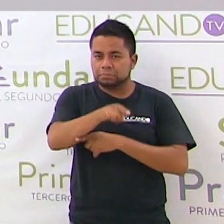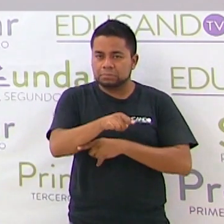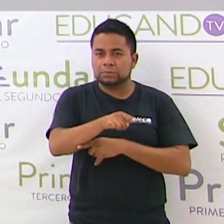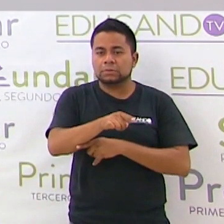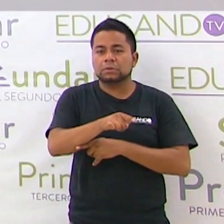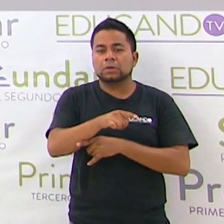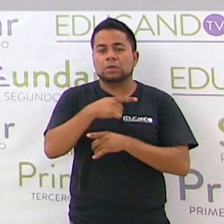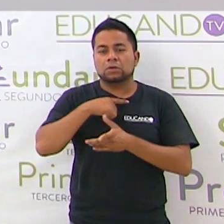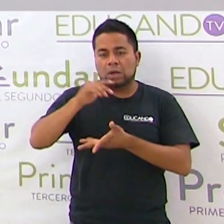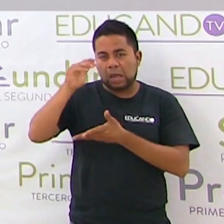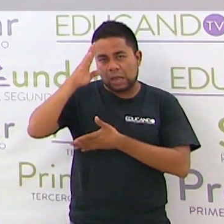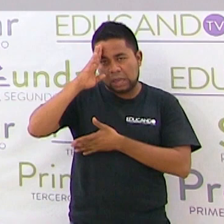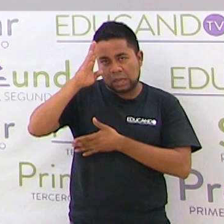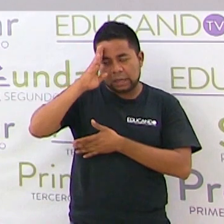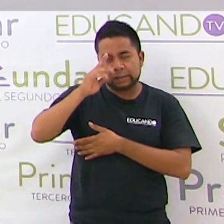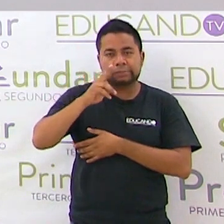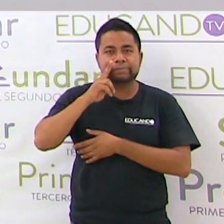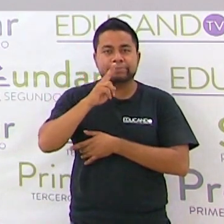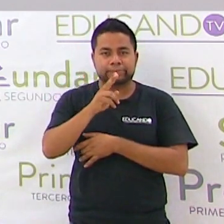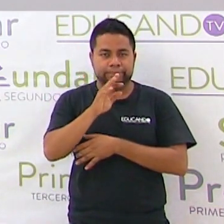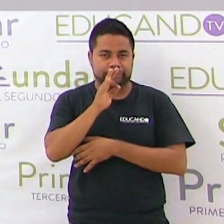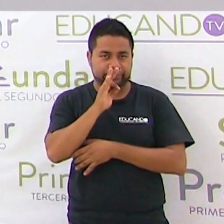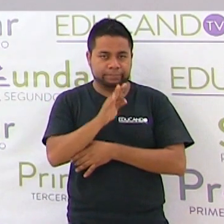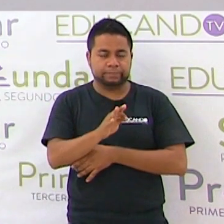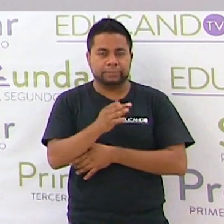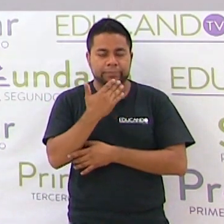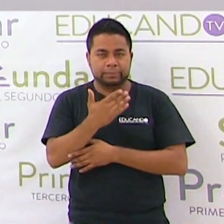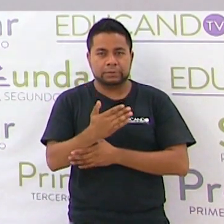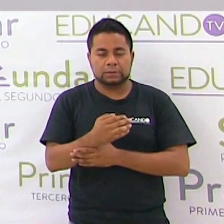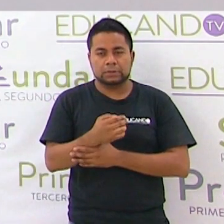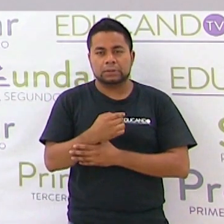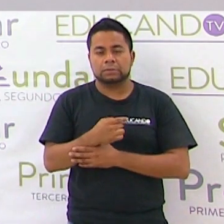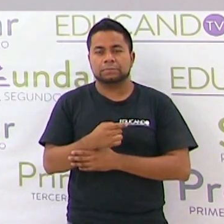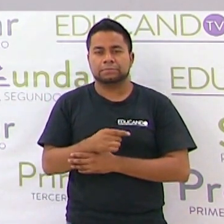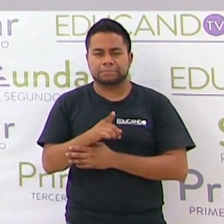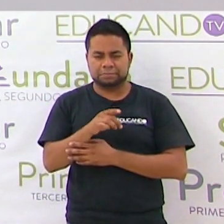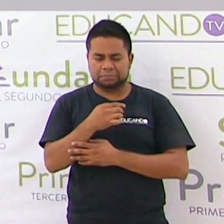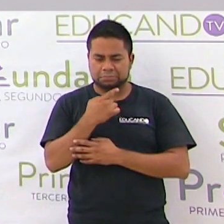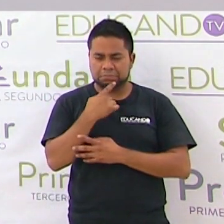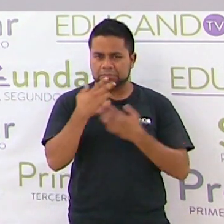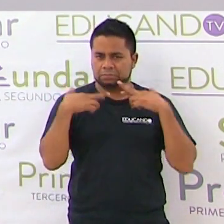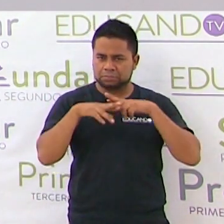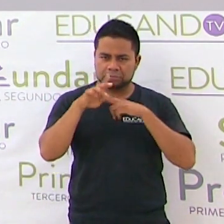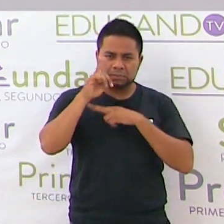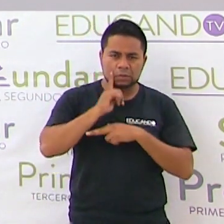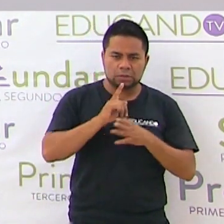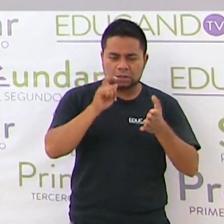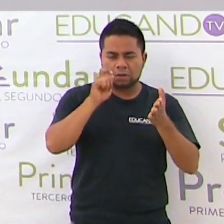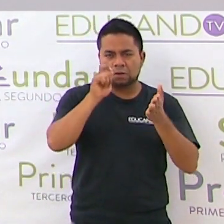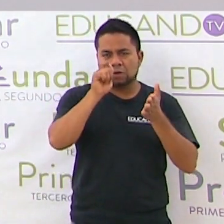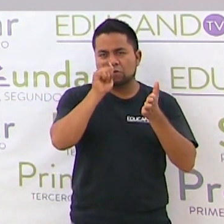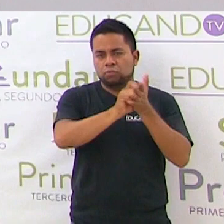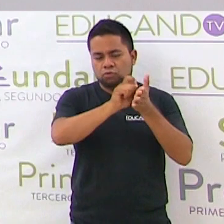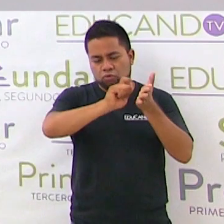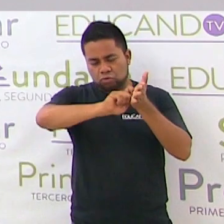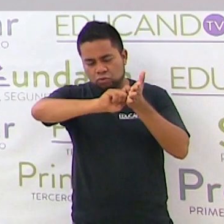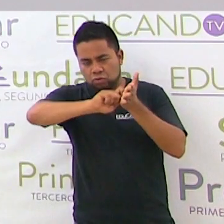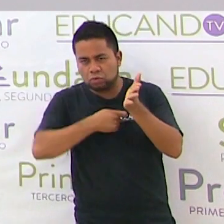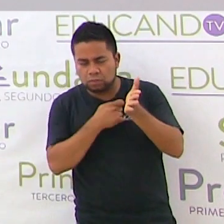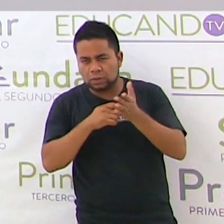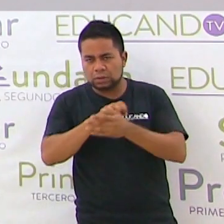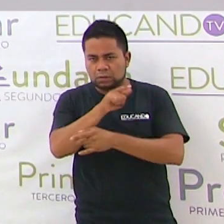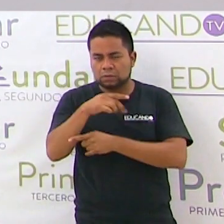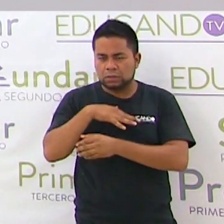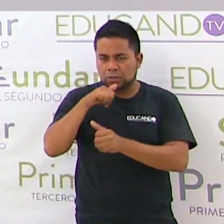para que puedan verla. Juana. Le decía a la maestra, acá es punto y coma y vemos que está